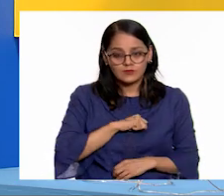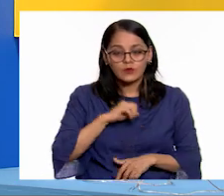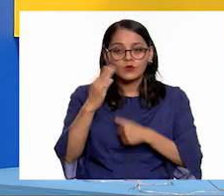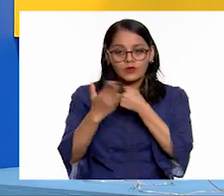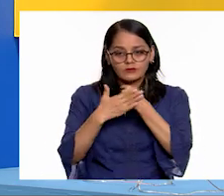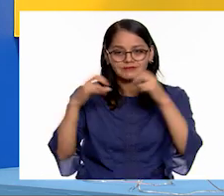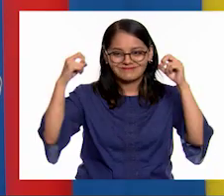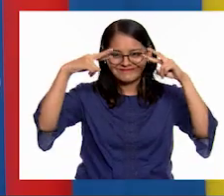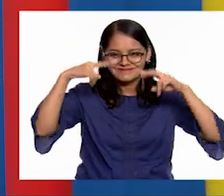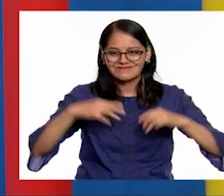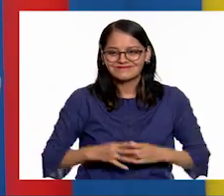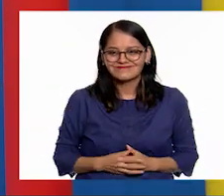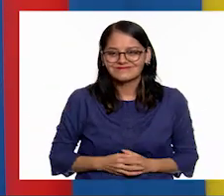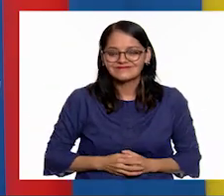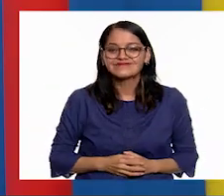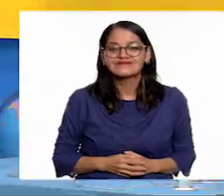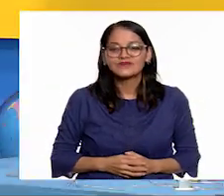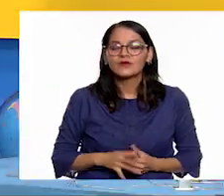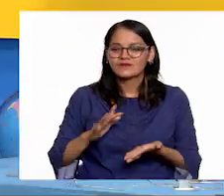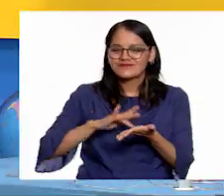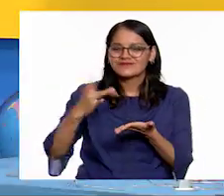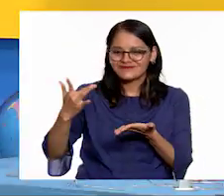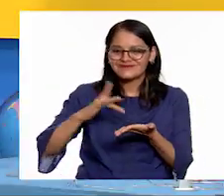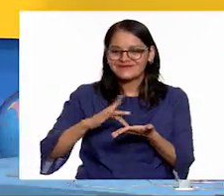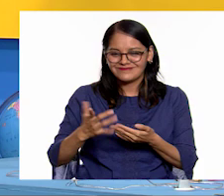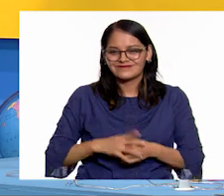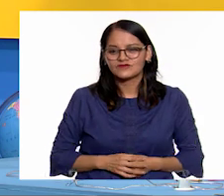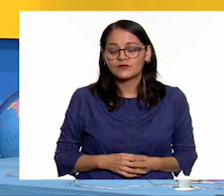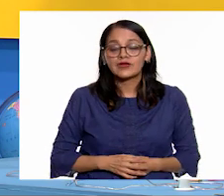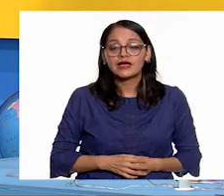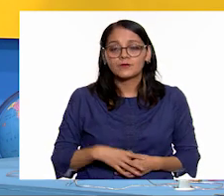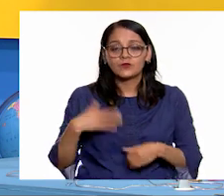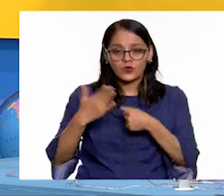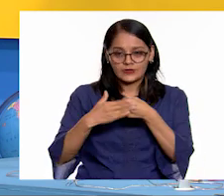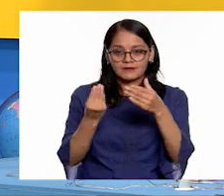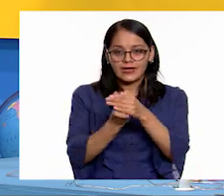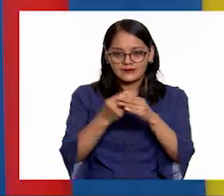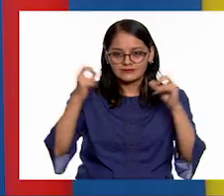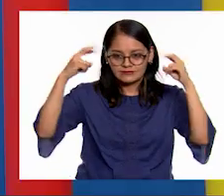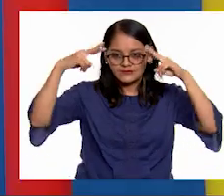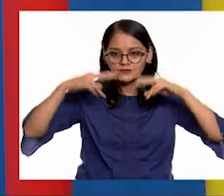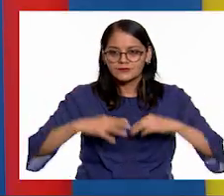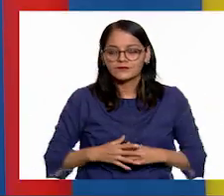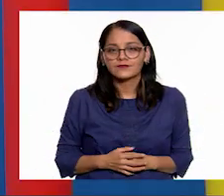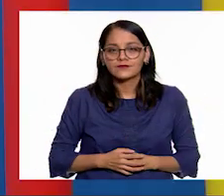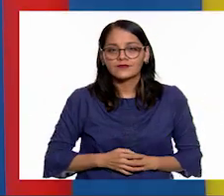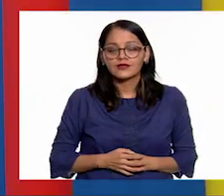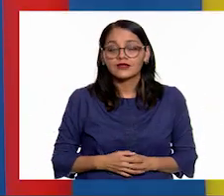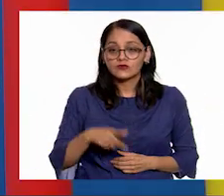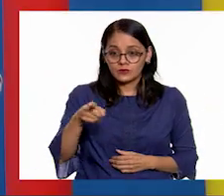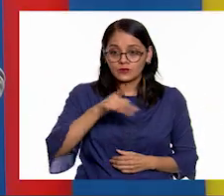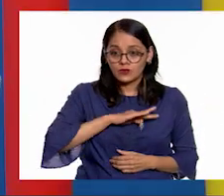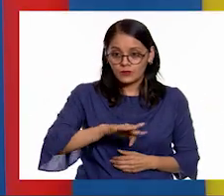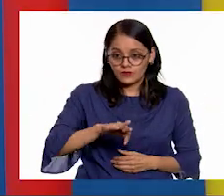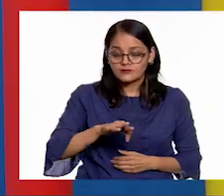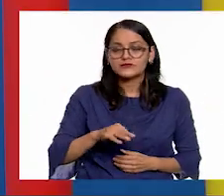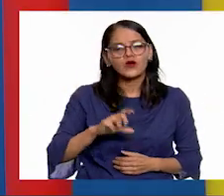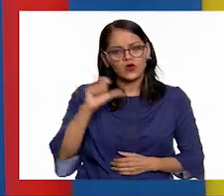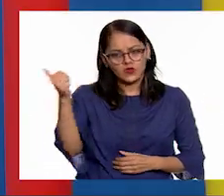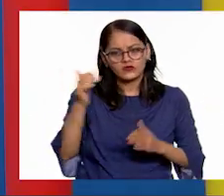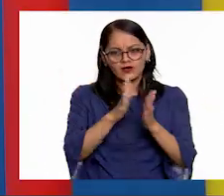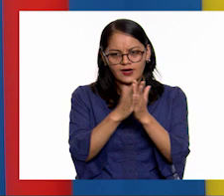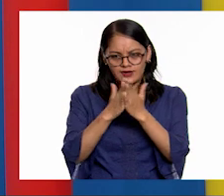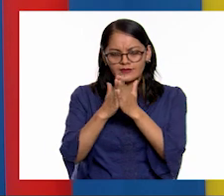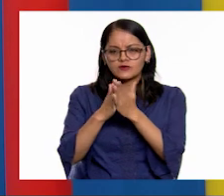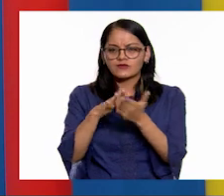la próxima clase. Muchísimas gracias, maestra Liz. Nos vemos en la próxima clase. Nos vemos. Si te es posible, consulta otros